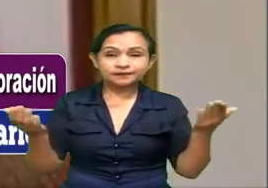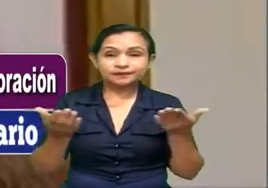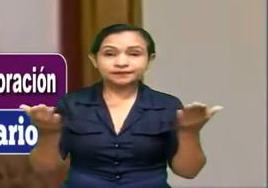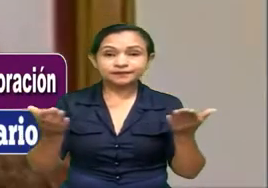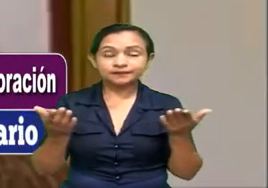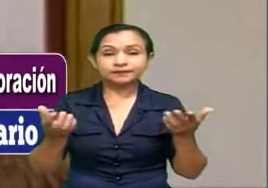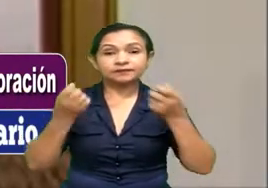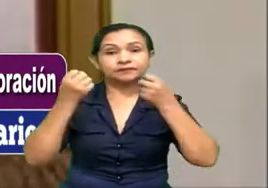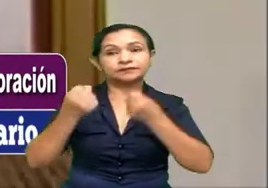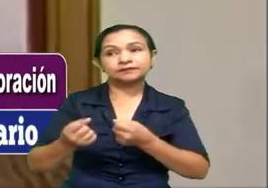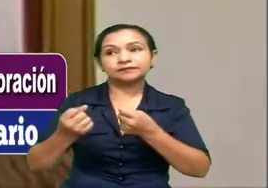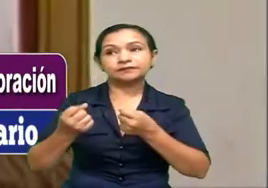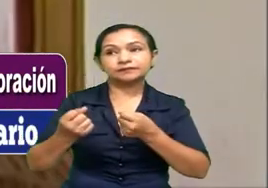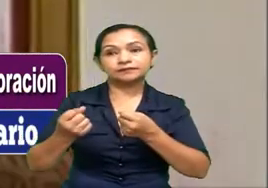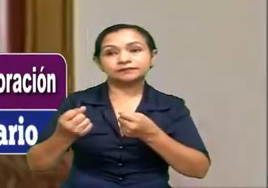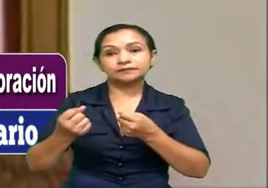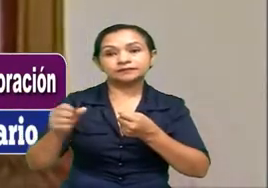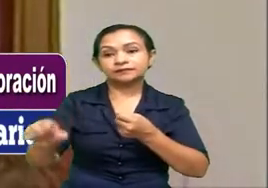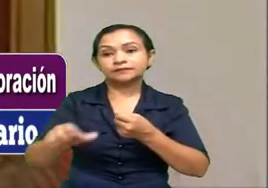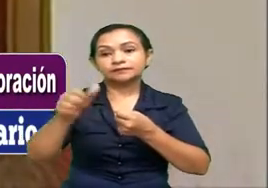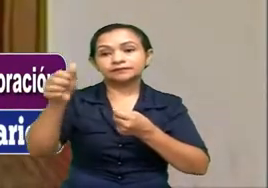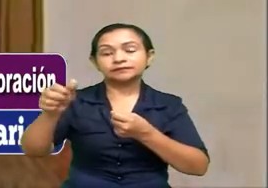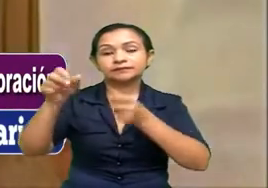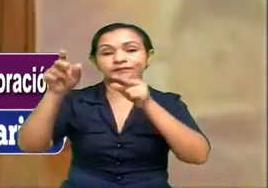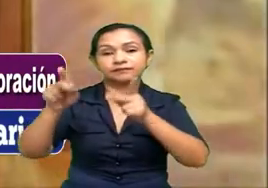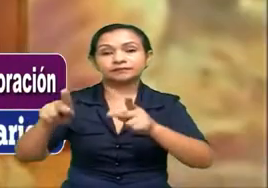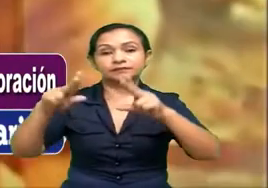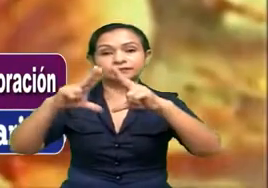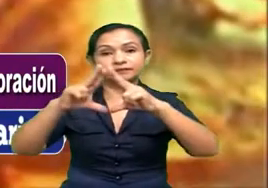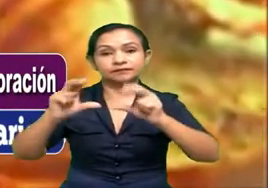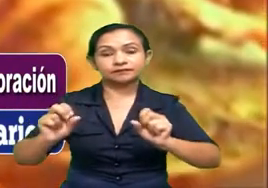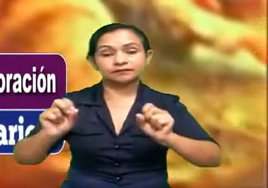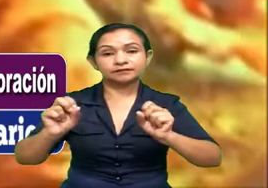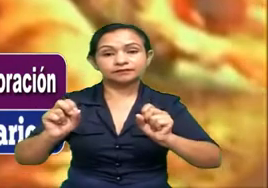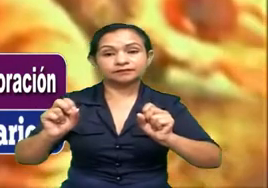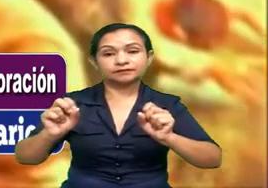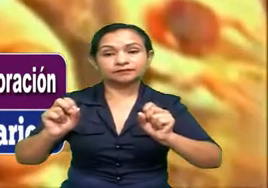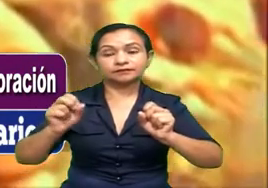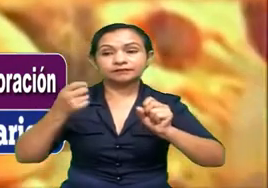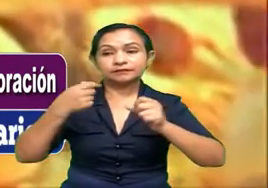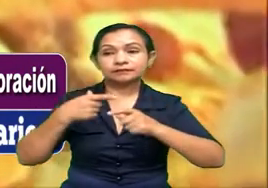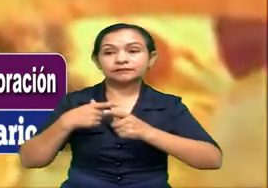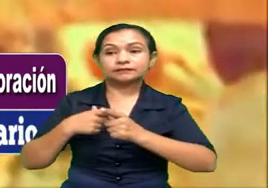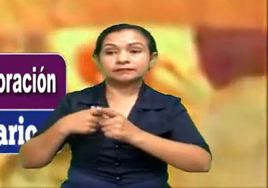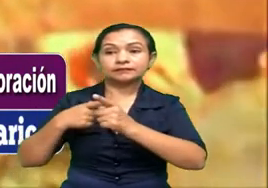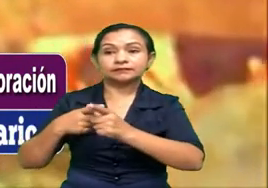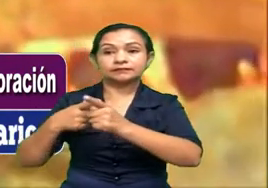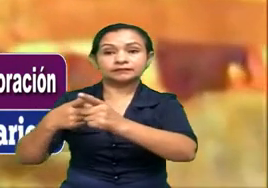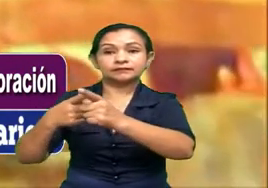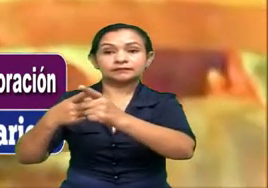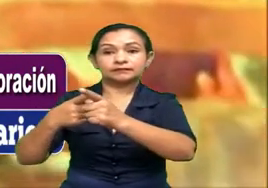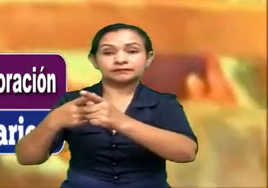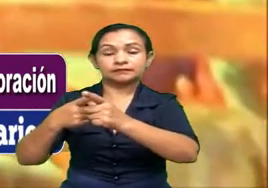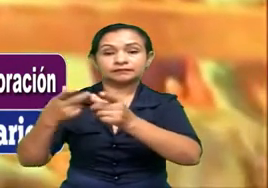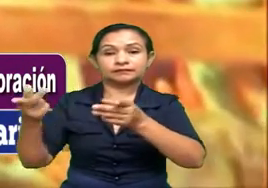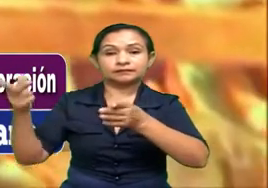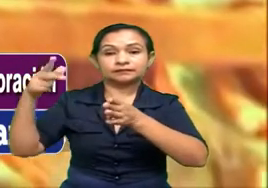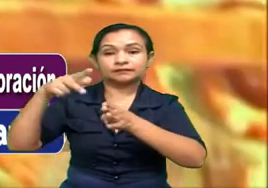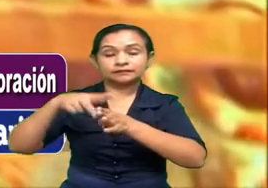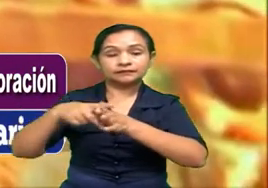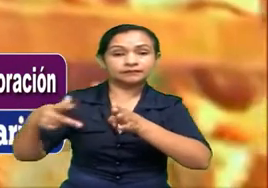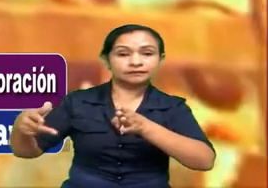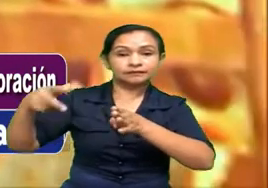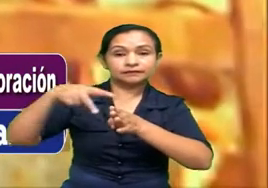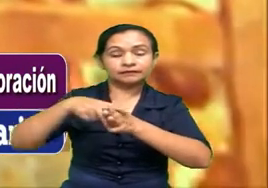de un señor, otro nicaragüense, que cuando los filibusteros se van huyendo, él va siguiéndolos en carrera